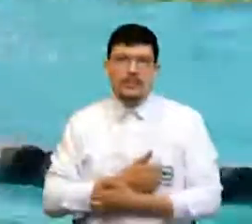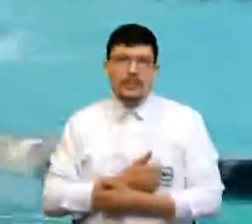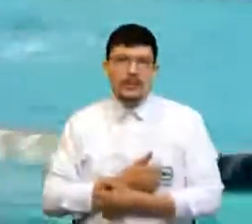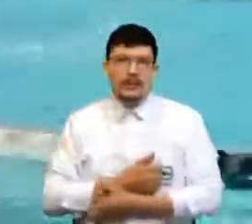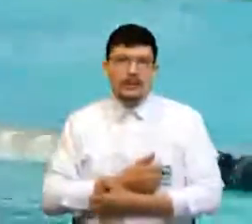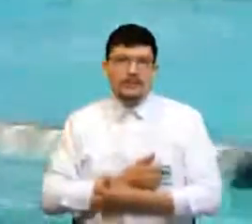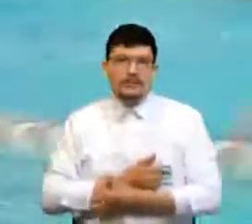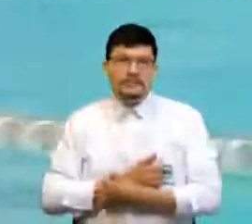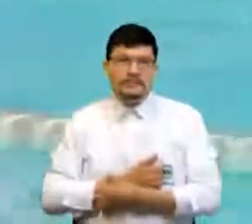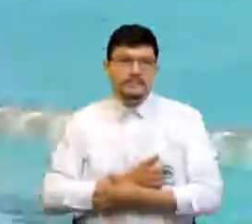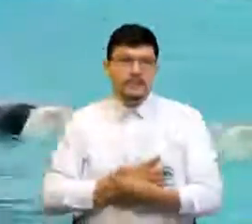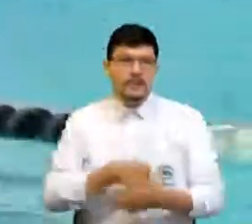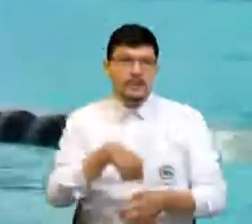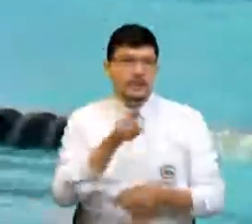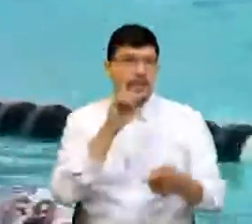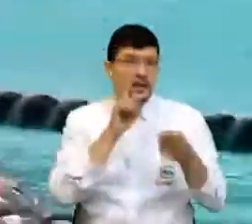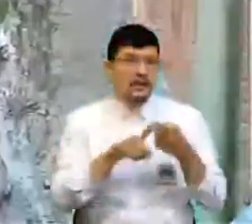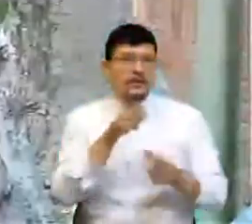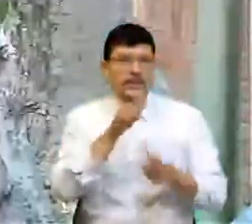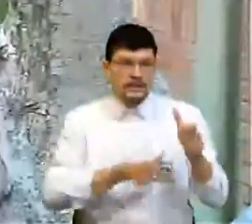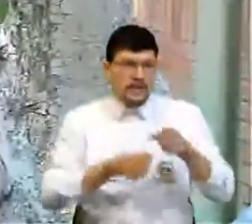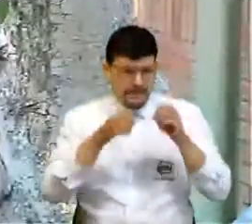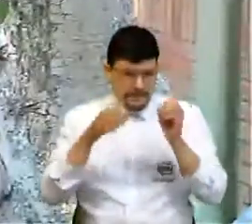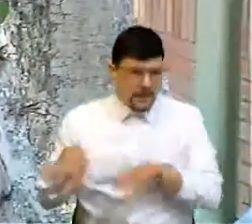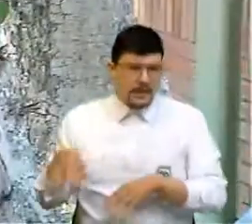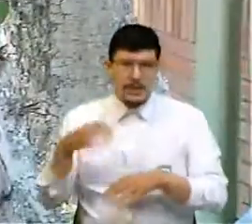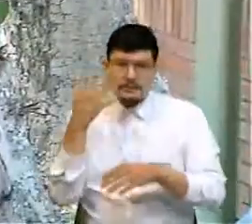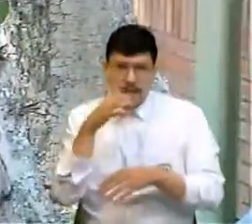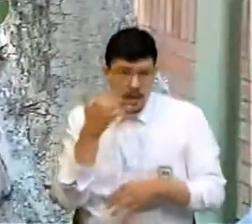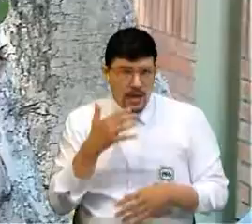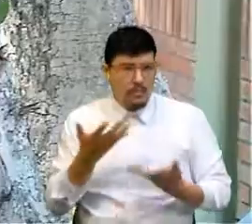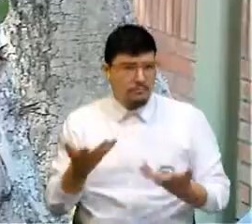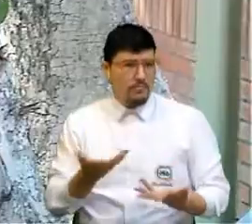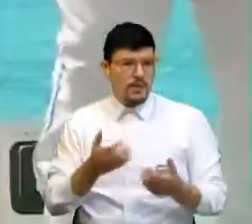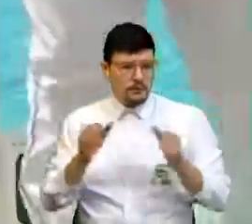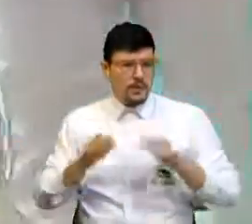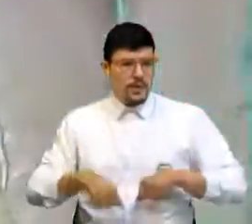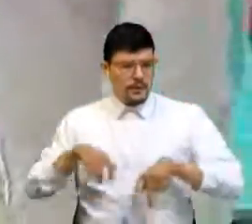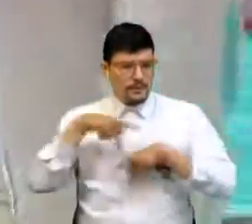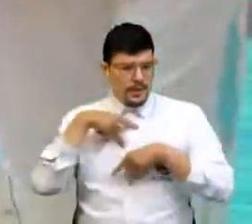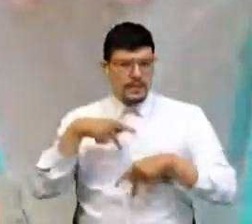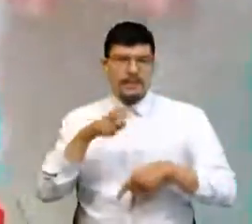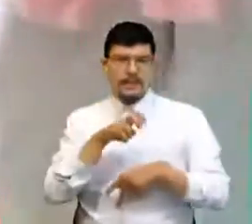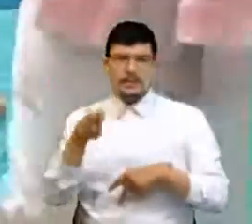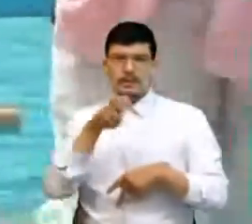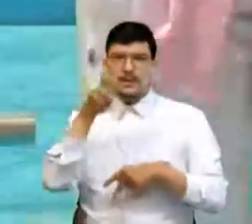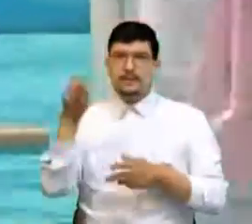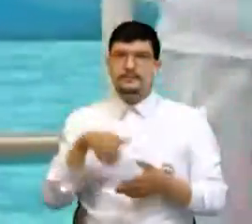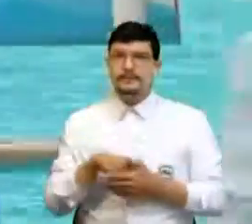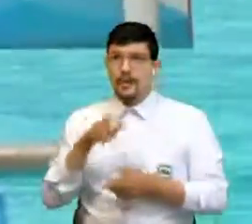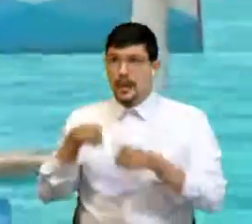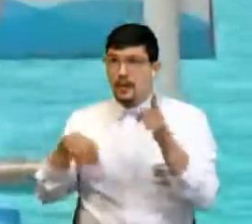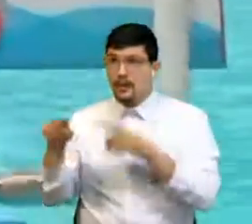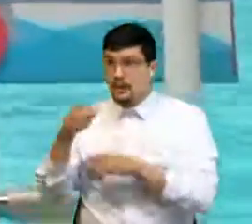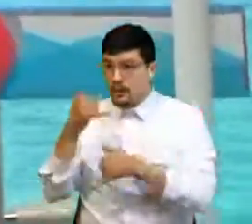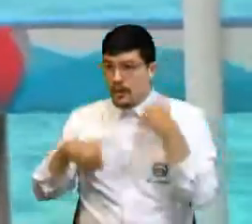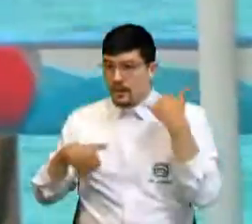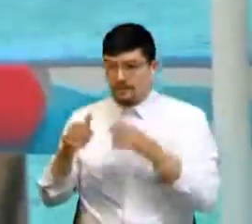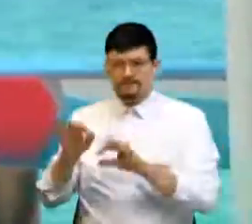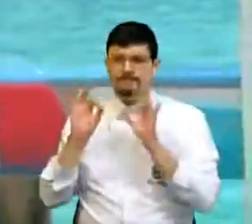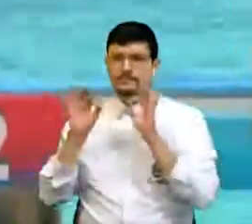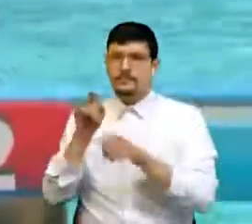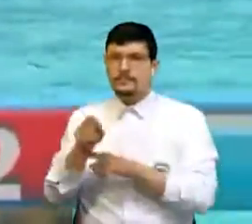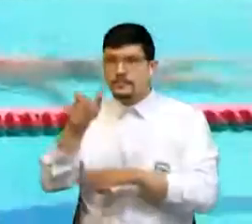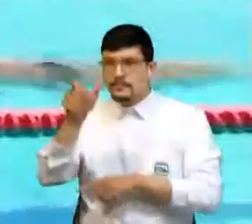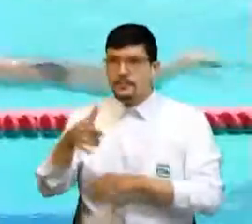fin de que vayan perdiendo el miedo y vayan agarrando roce a nivel personal. Algunas de las cartas fuertes que tendrá el departamento